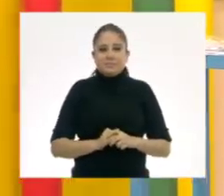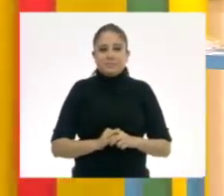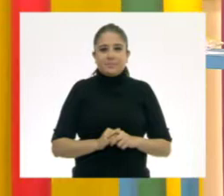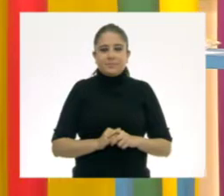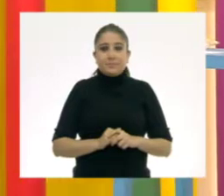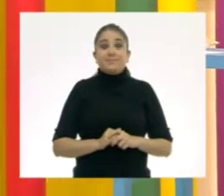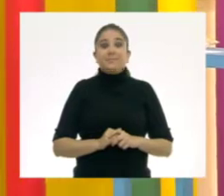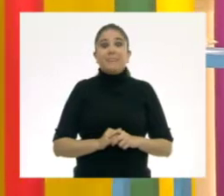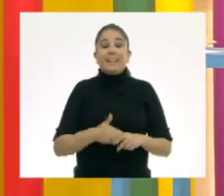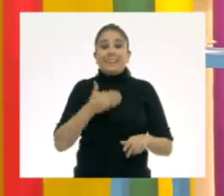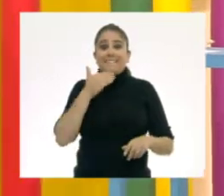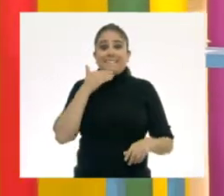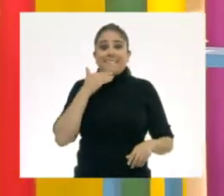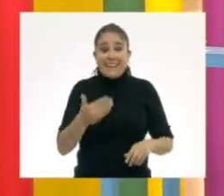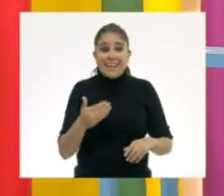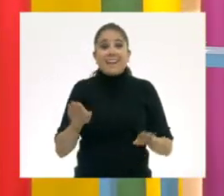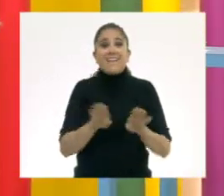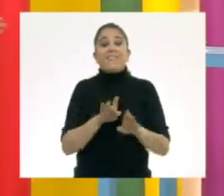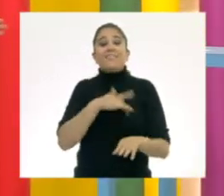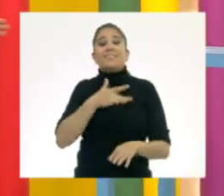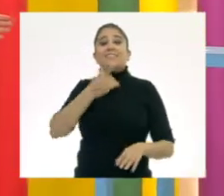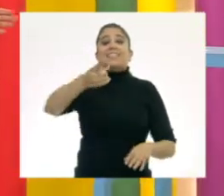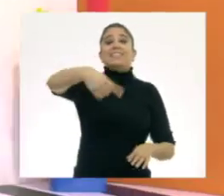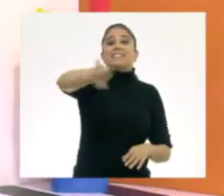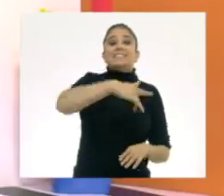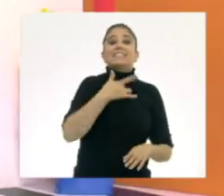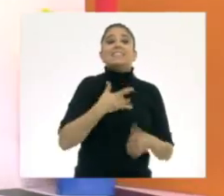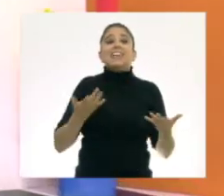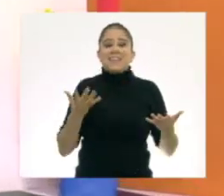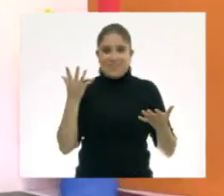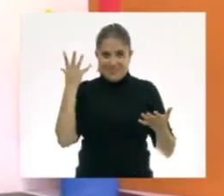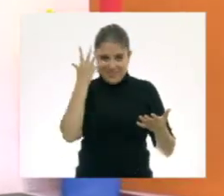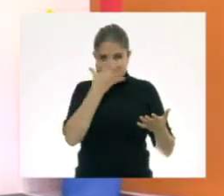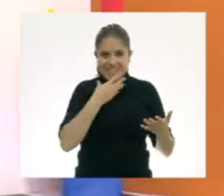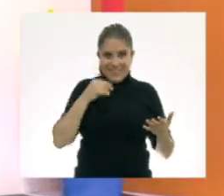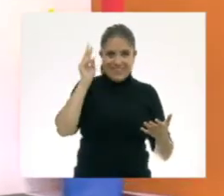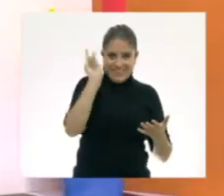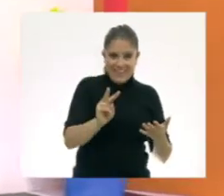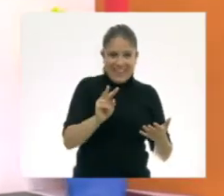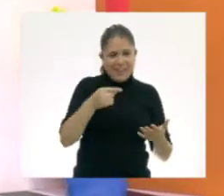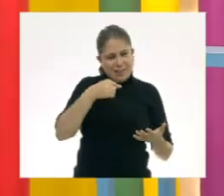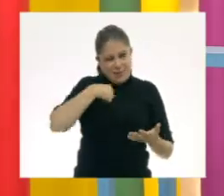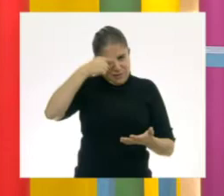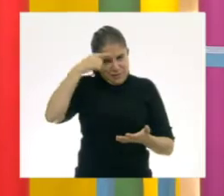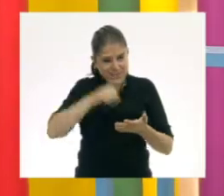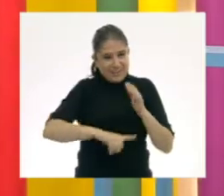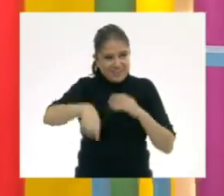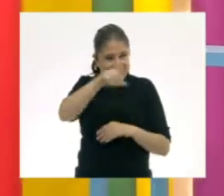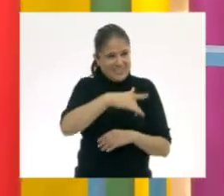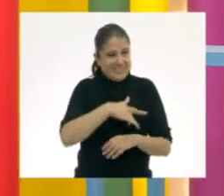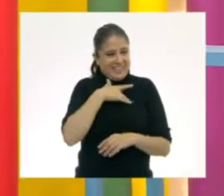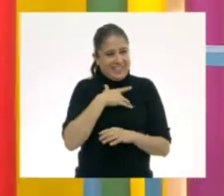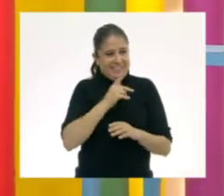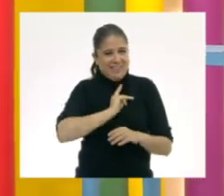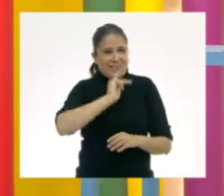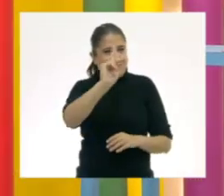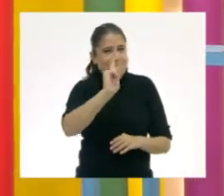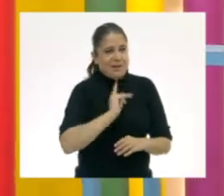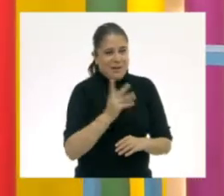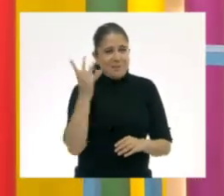Muy bien, chicos. Wow. ¿Cómo se sintieron? Ay, muy bonito, ¿verdad? Yo creo que ustedes también lo sintieron allá en su